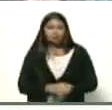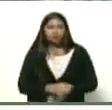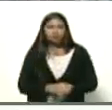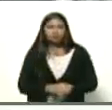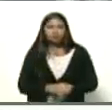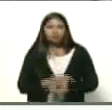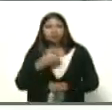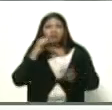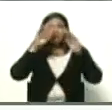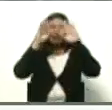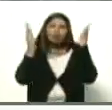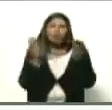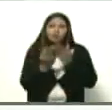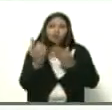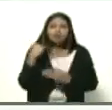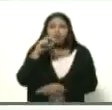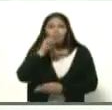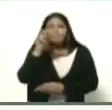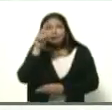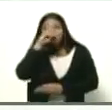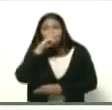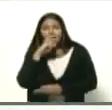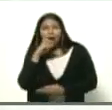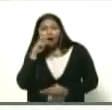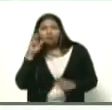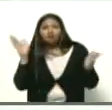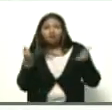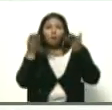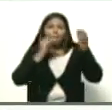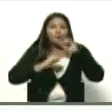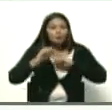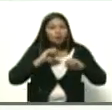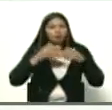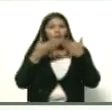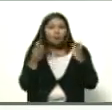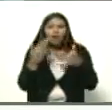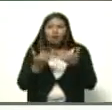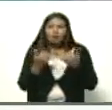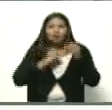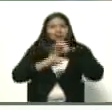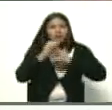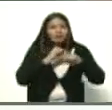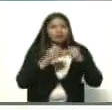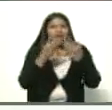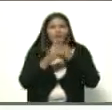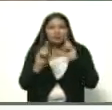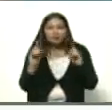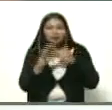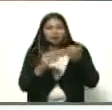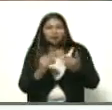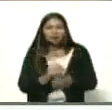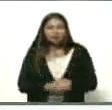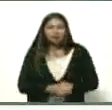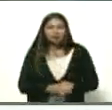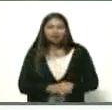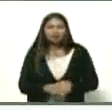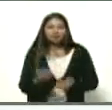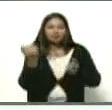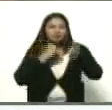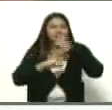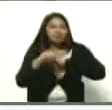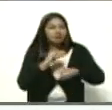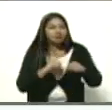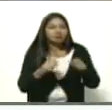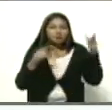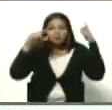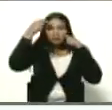mundo que tenemos 20 años, ¿verdad?, de que se gestó un movimiento popular en defensa de la democracia, en defensa de Chávez, en defensa de